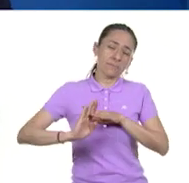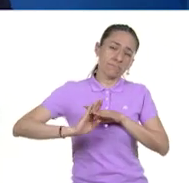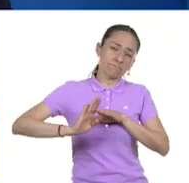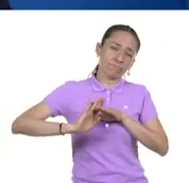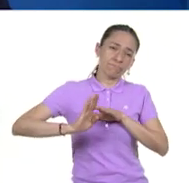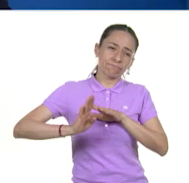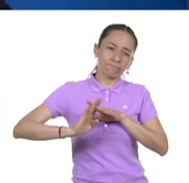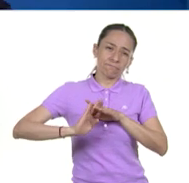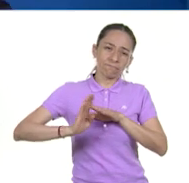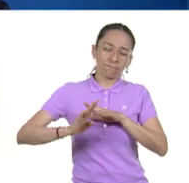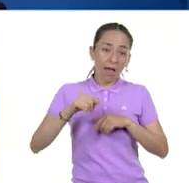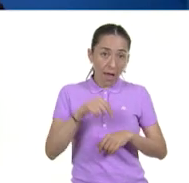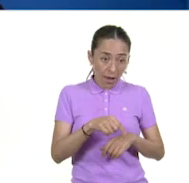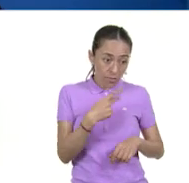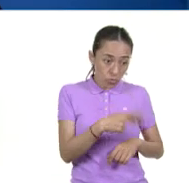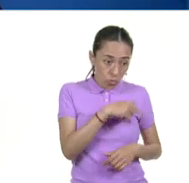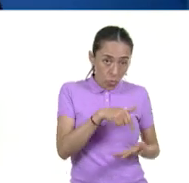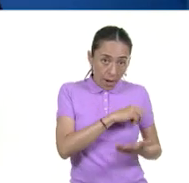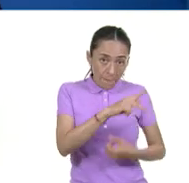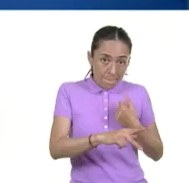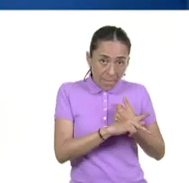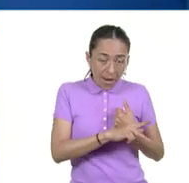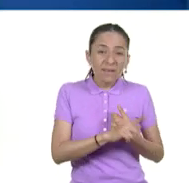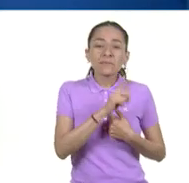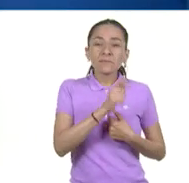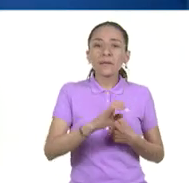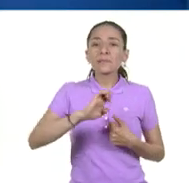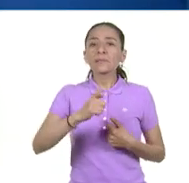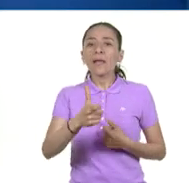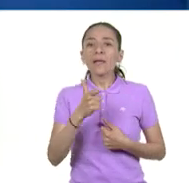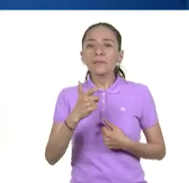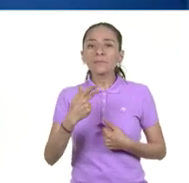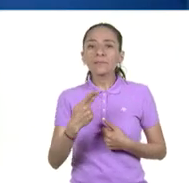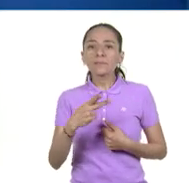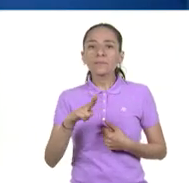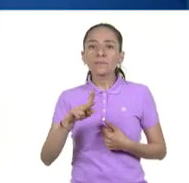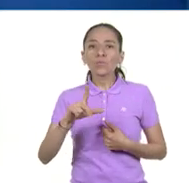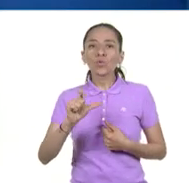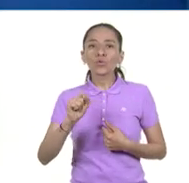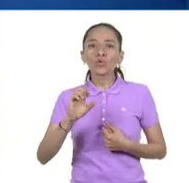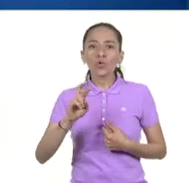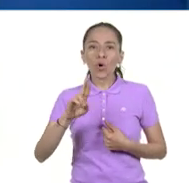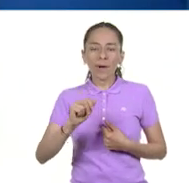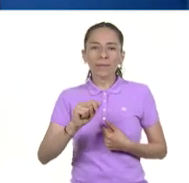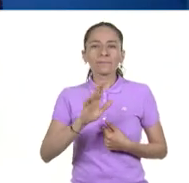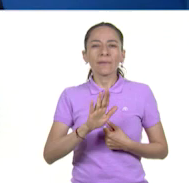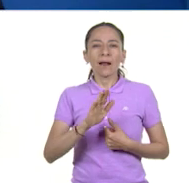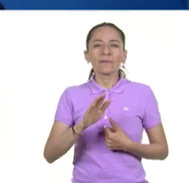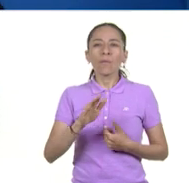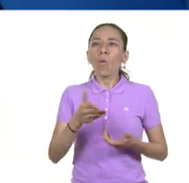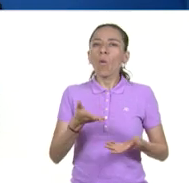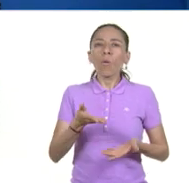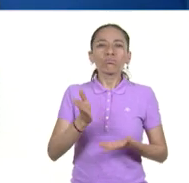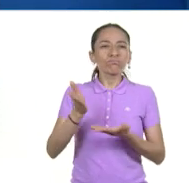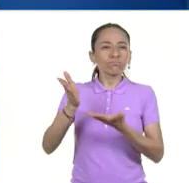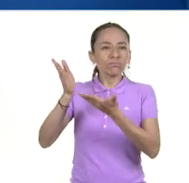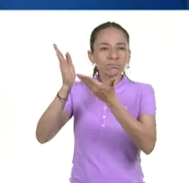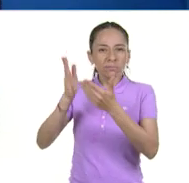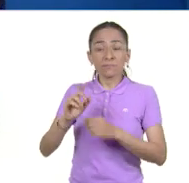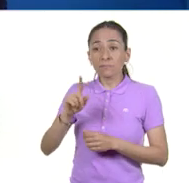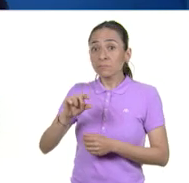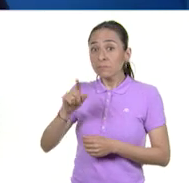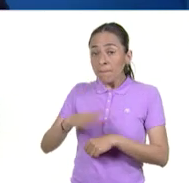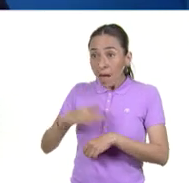se les llama países expulsores de migrantes. Mientras que cuando los que destaca es la llegada